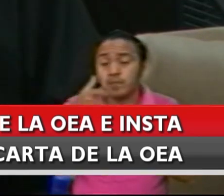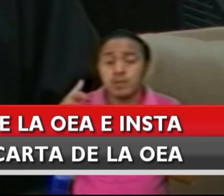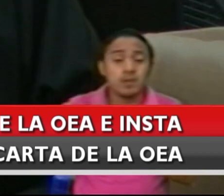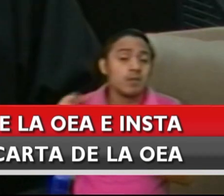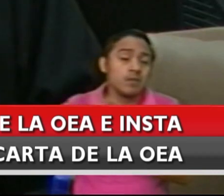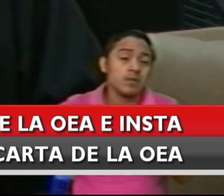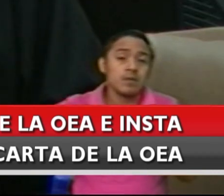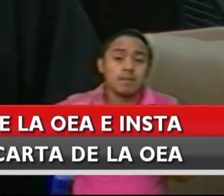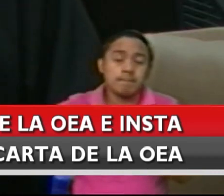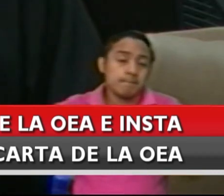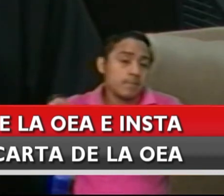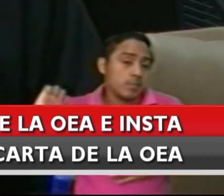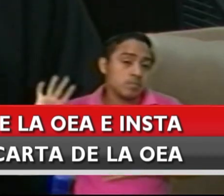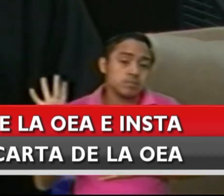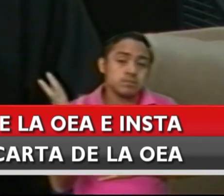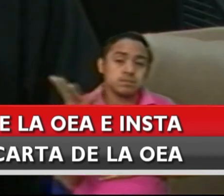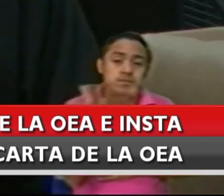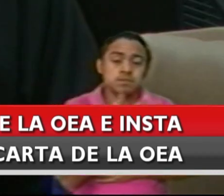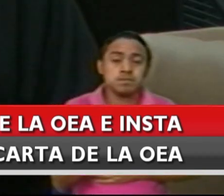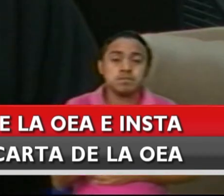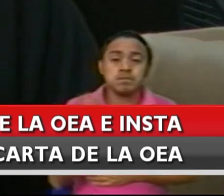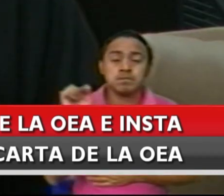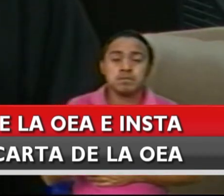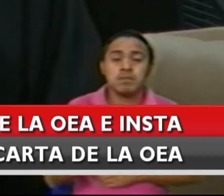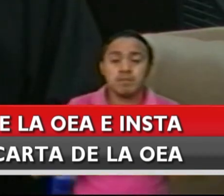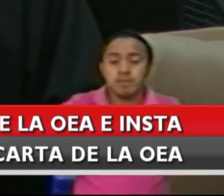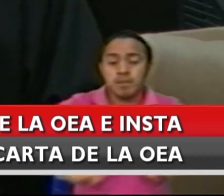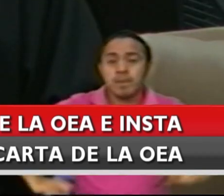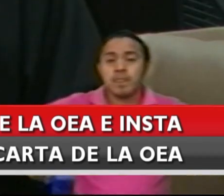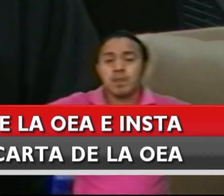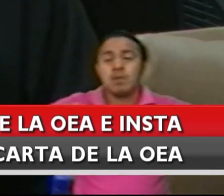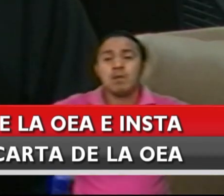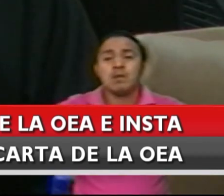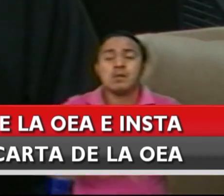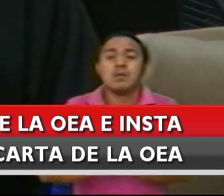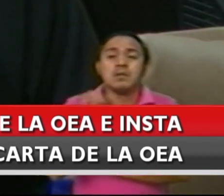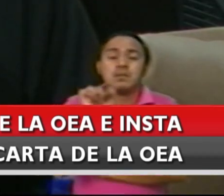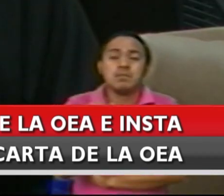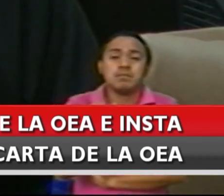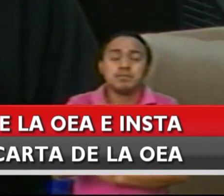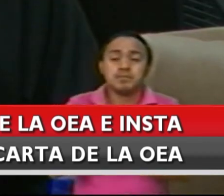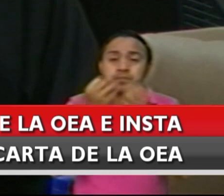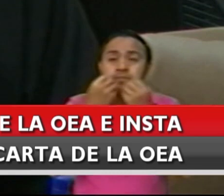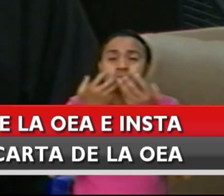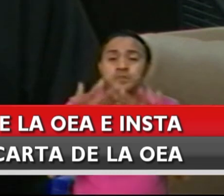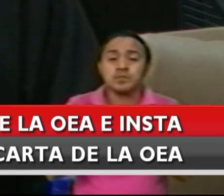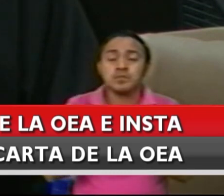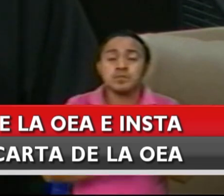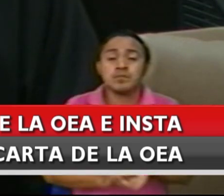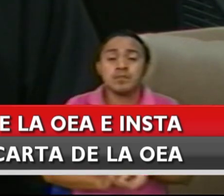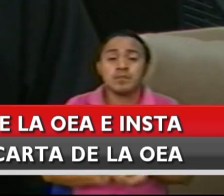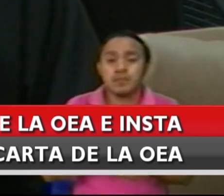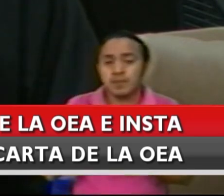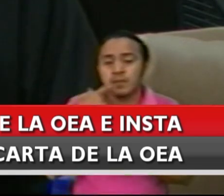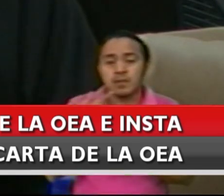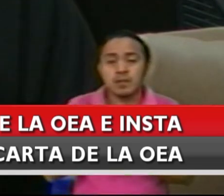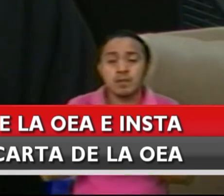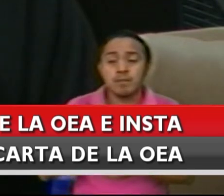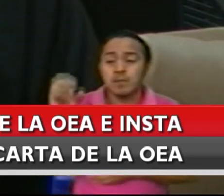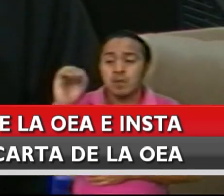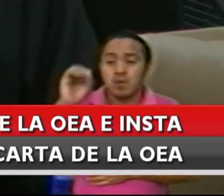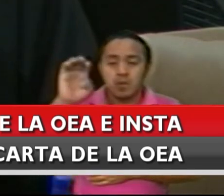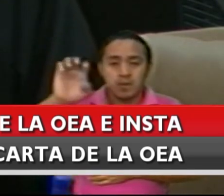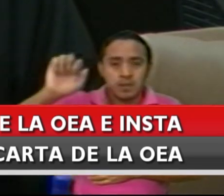a votar unánimemente en este plenario por esta declaración, y le decimos a la